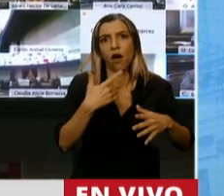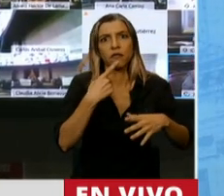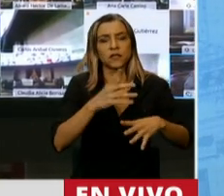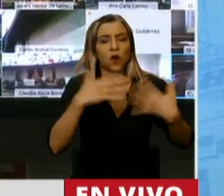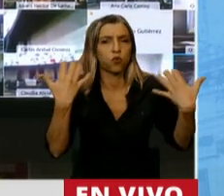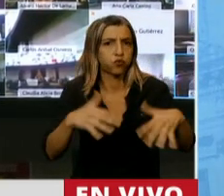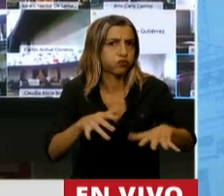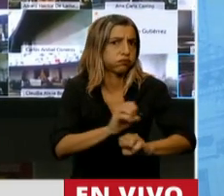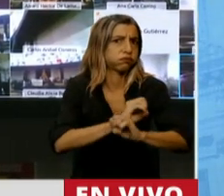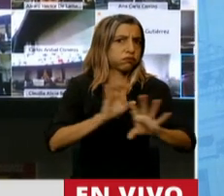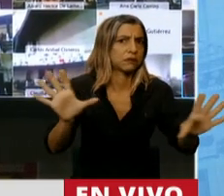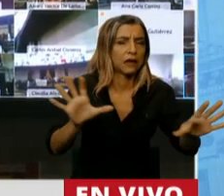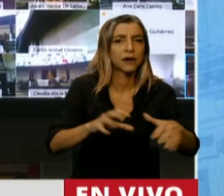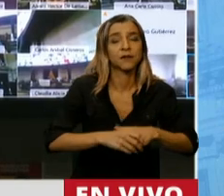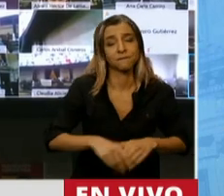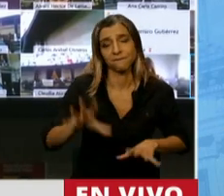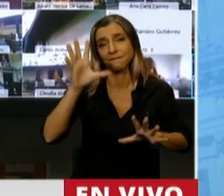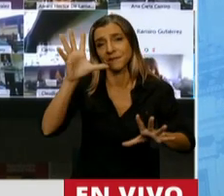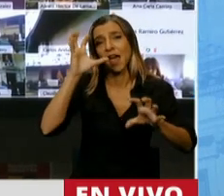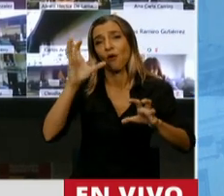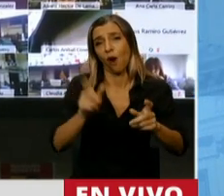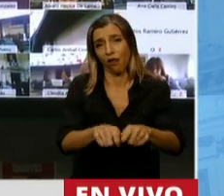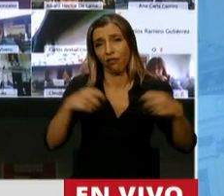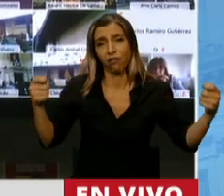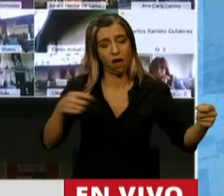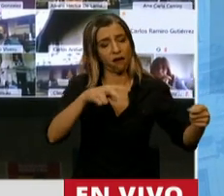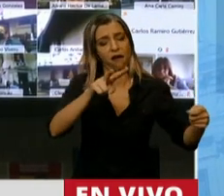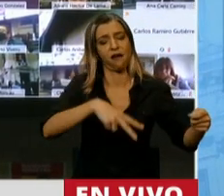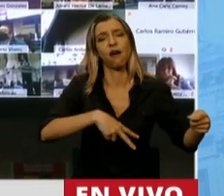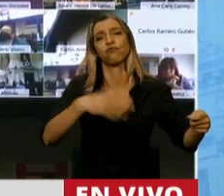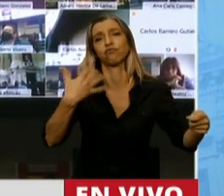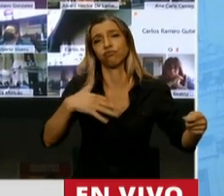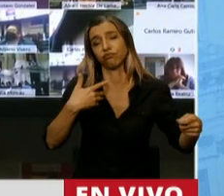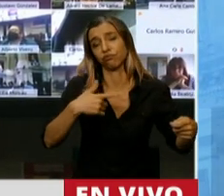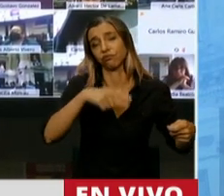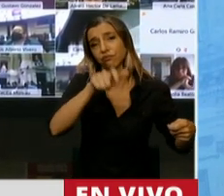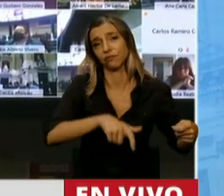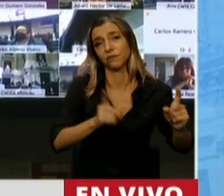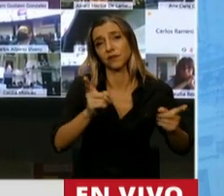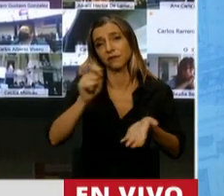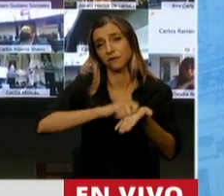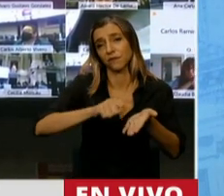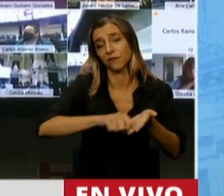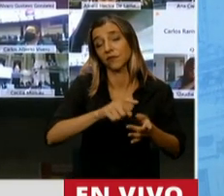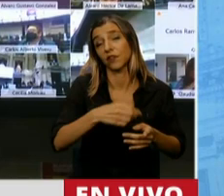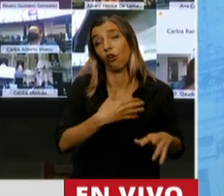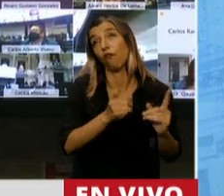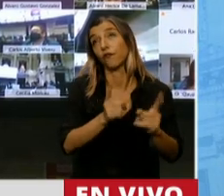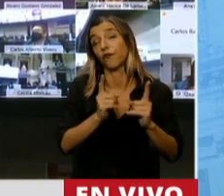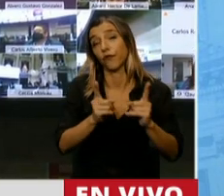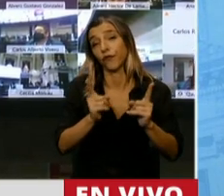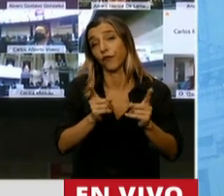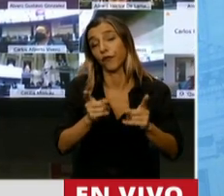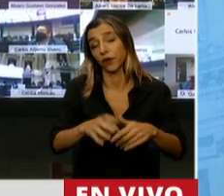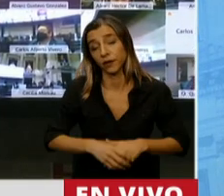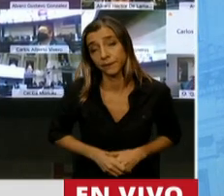Recuerdo la pluma de estos columnistas que son eternos, más eternos que los políticos,